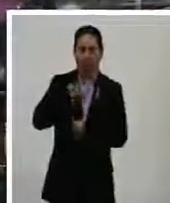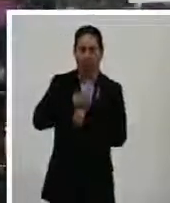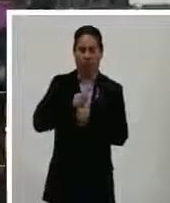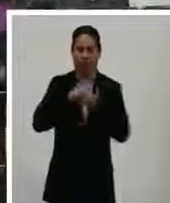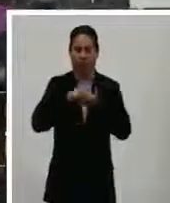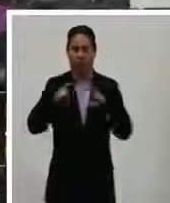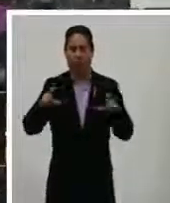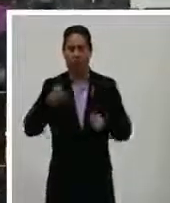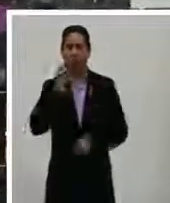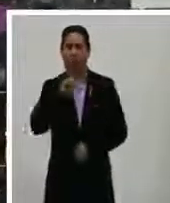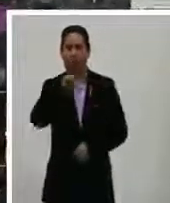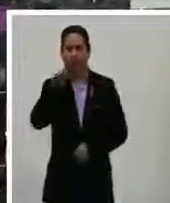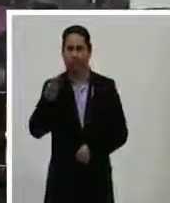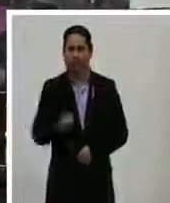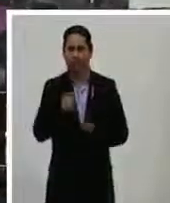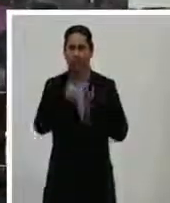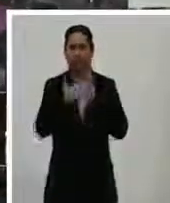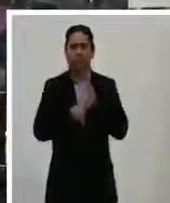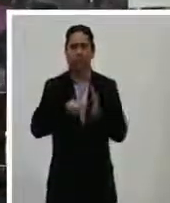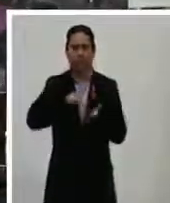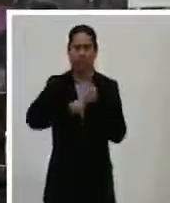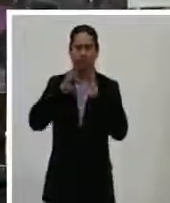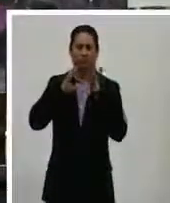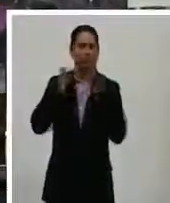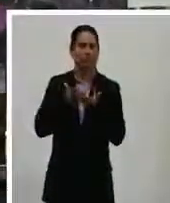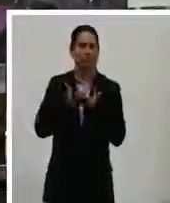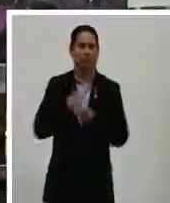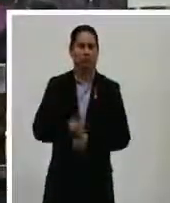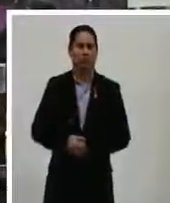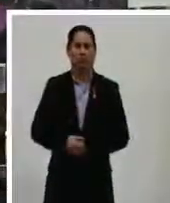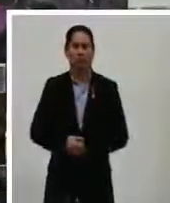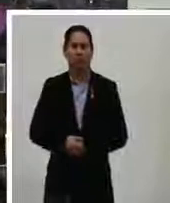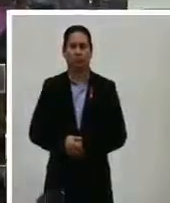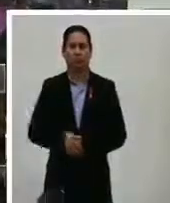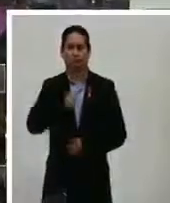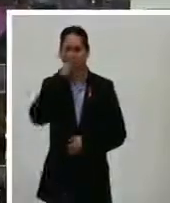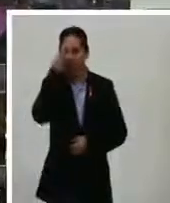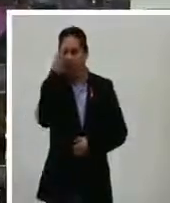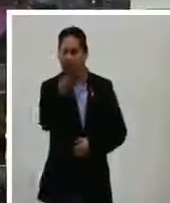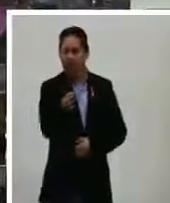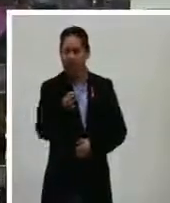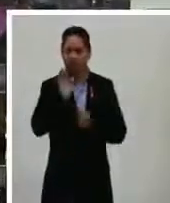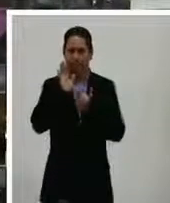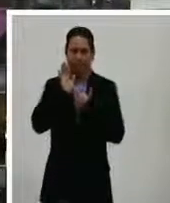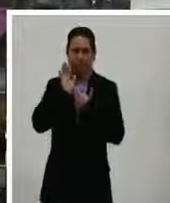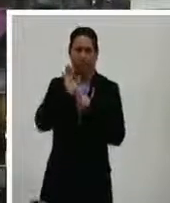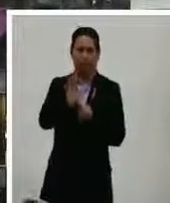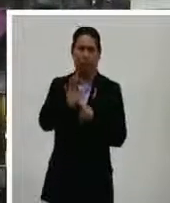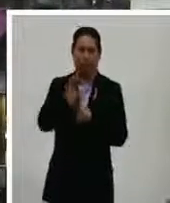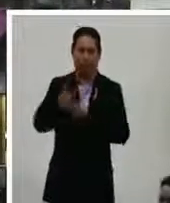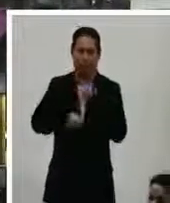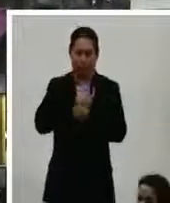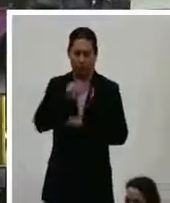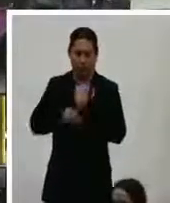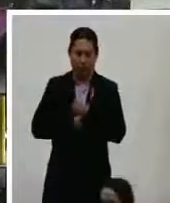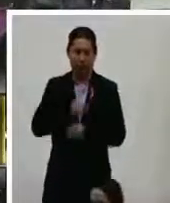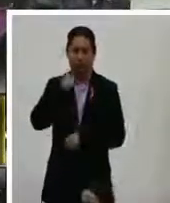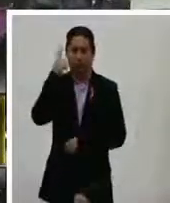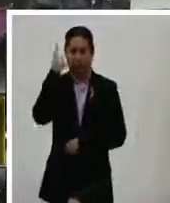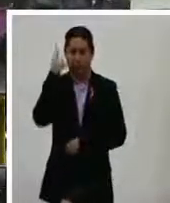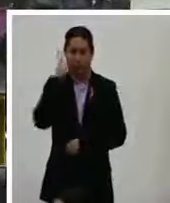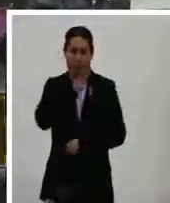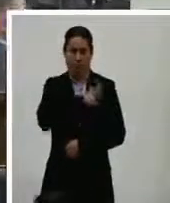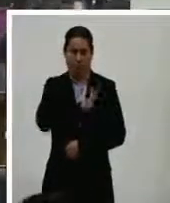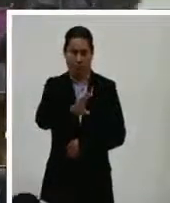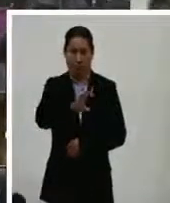inciso b del reglamento interior de este poder legislativo se les informa dictamen se discutirá en lo general